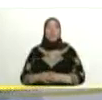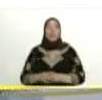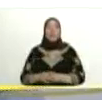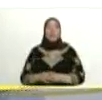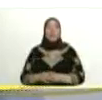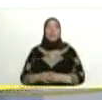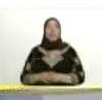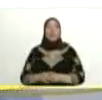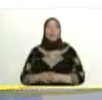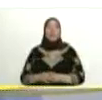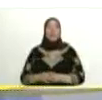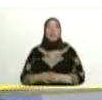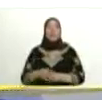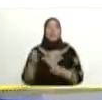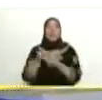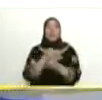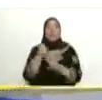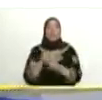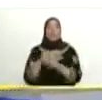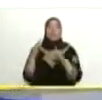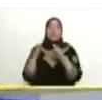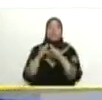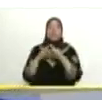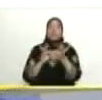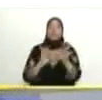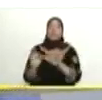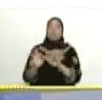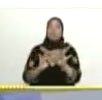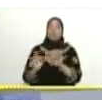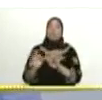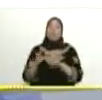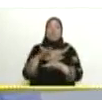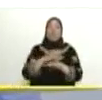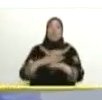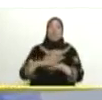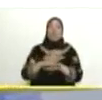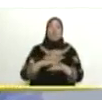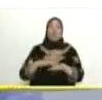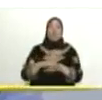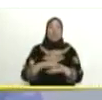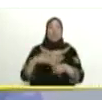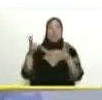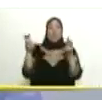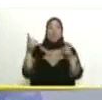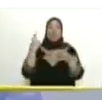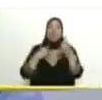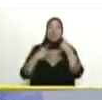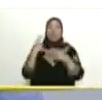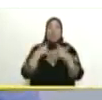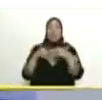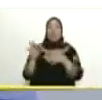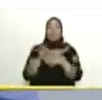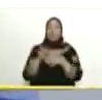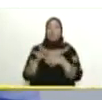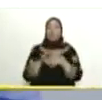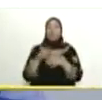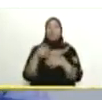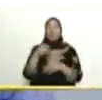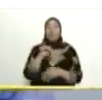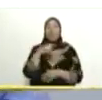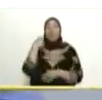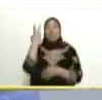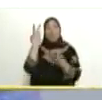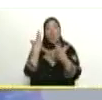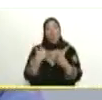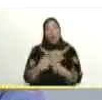sido este trabajo? ¿Cuántas casas se han reparado? ¿La gran misión Barrio Nuevo, Barrio Tricolor funcionó, no funcionó?